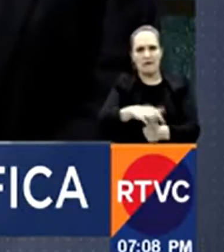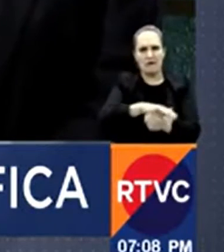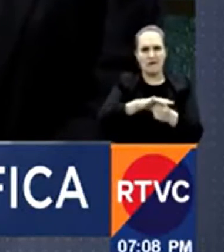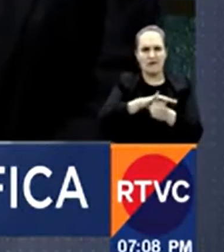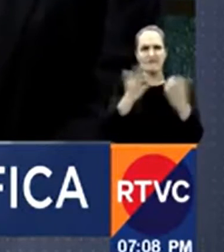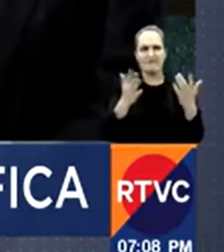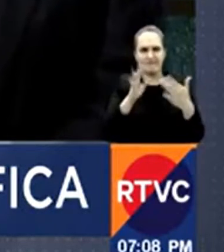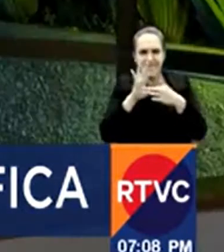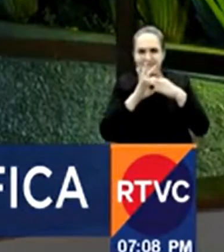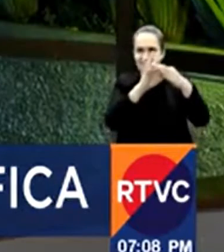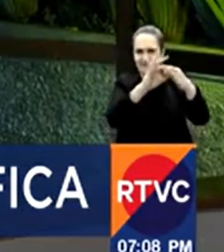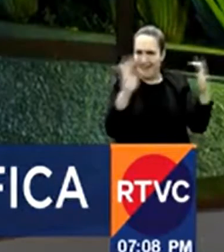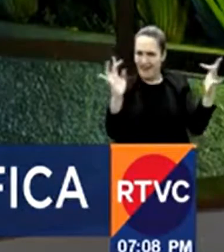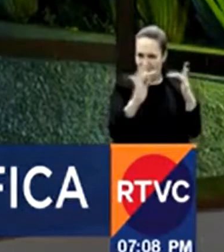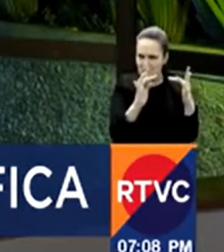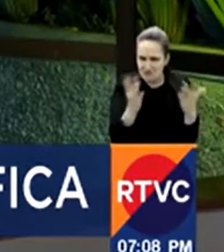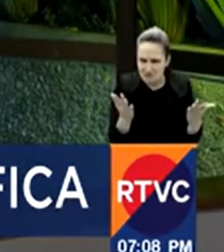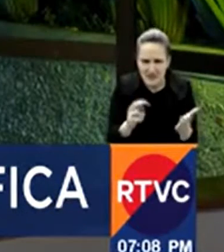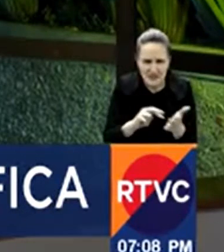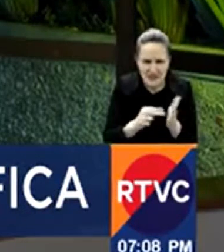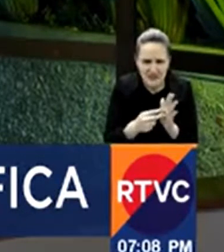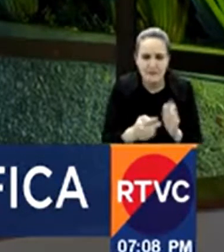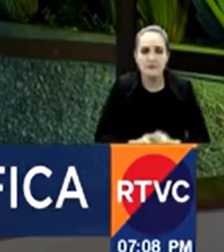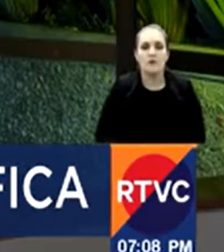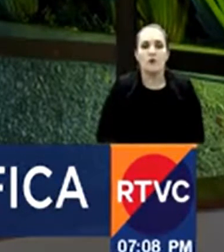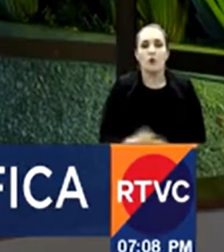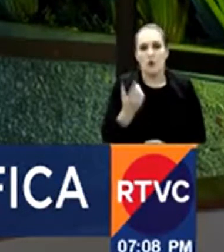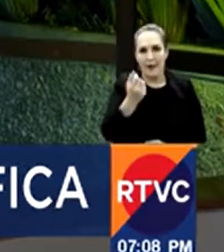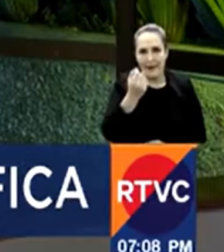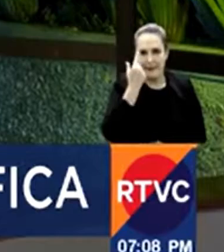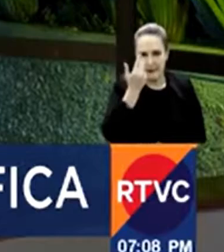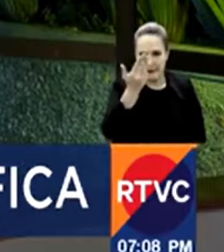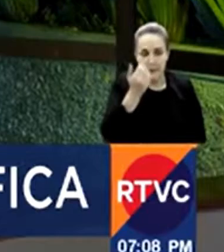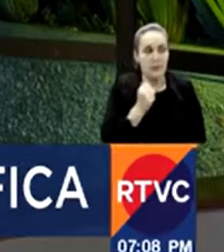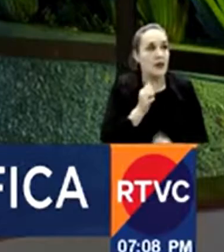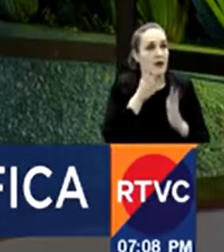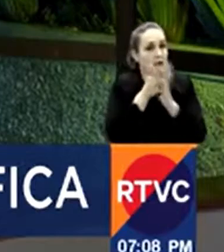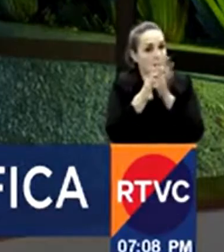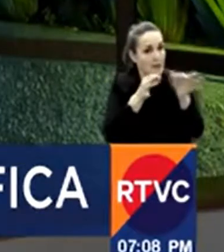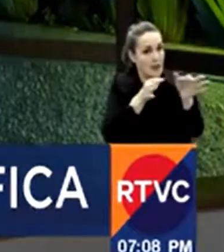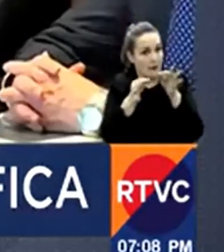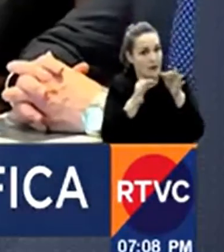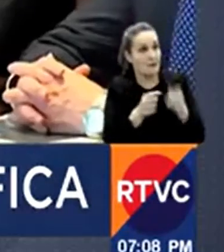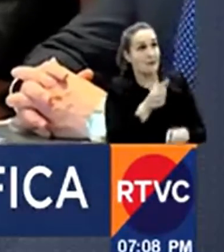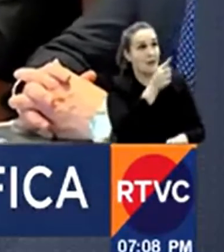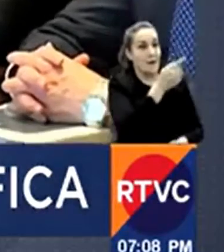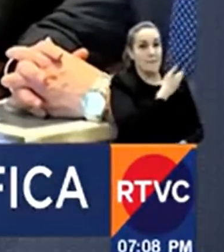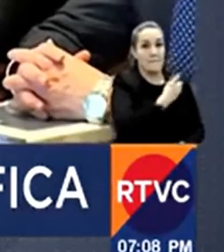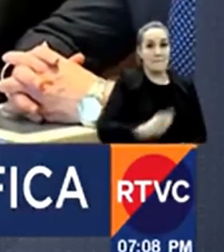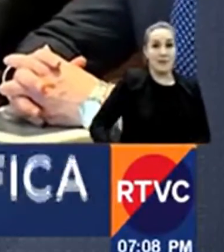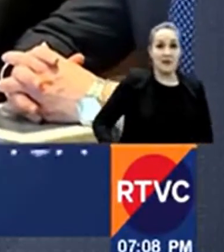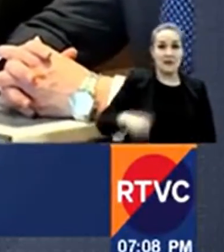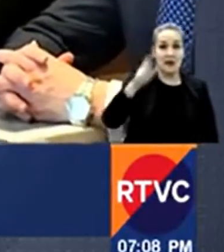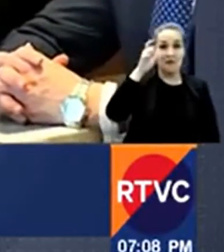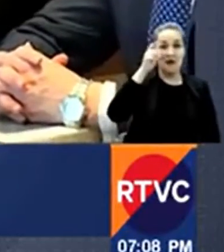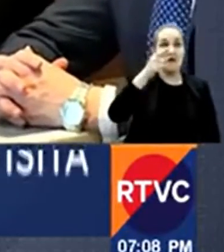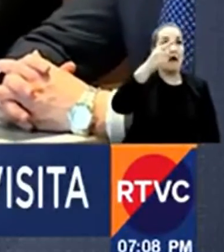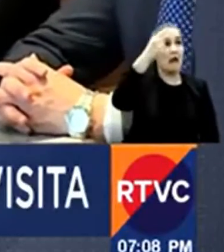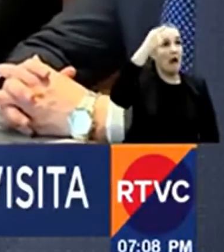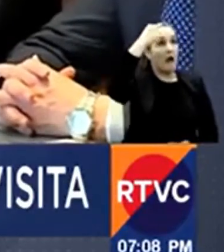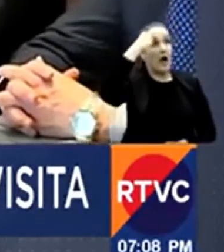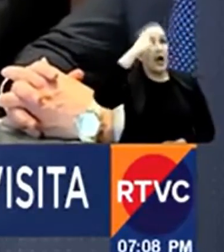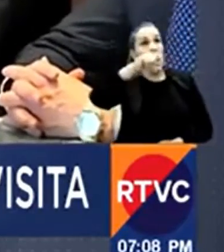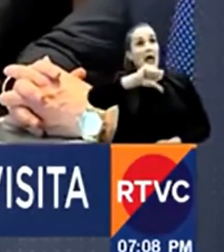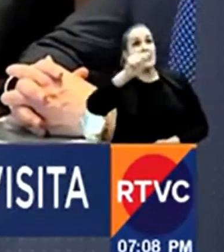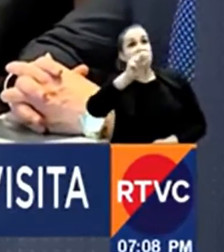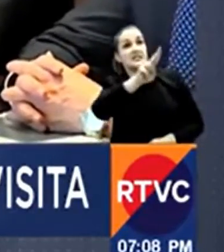Pues mire, hay que entender que el presidente Biden no escogió la fecha del 10 de marzo